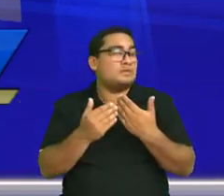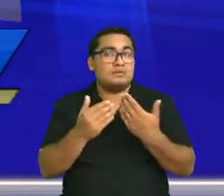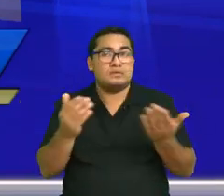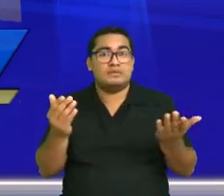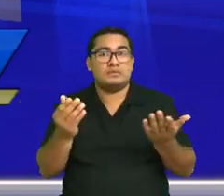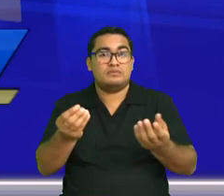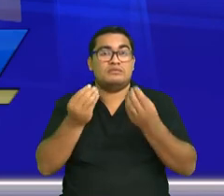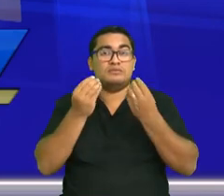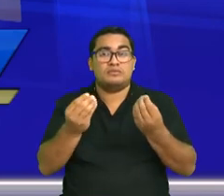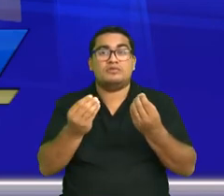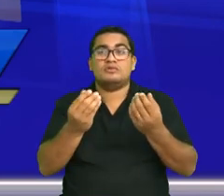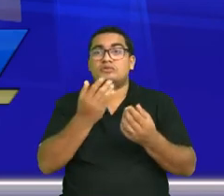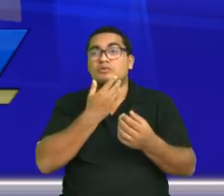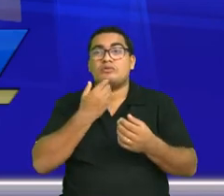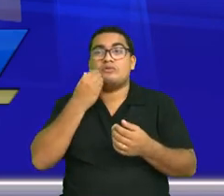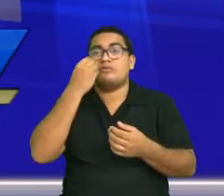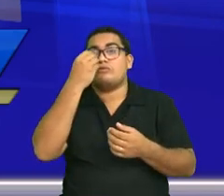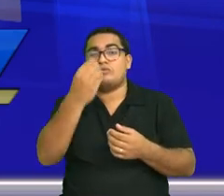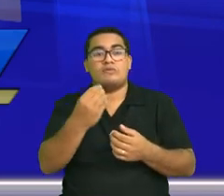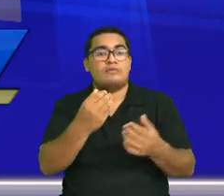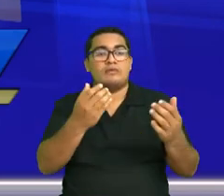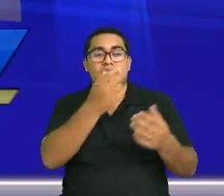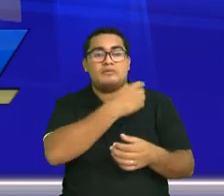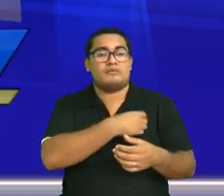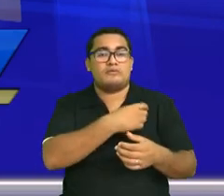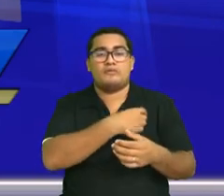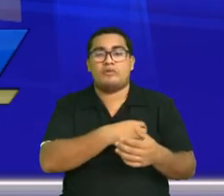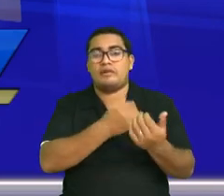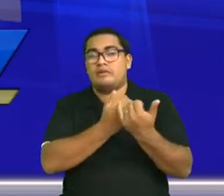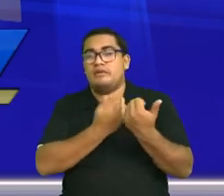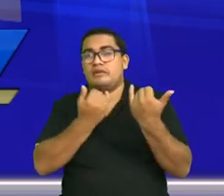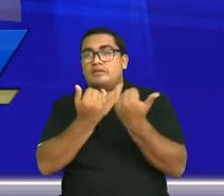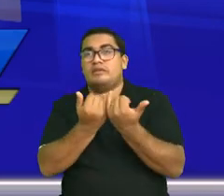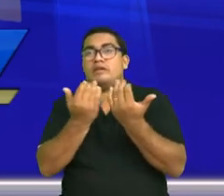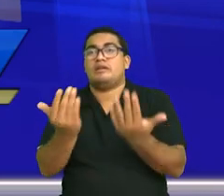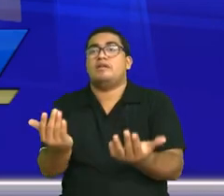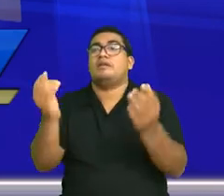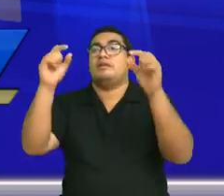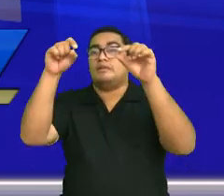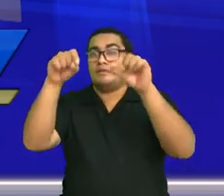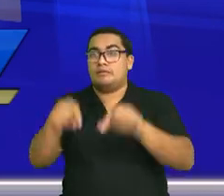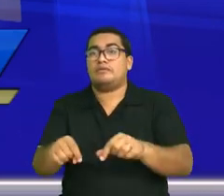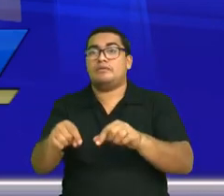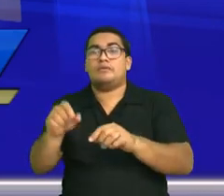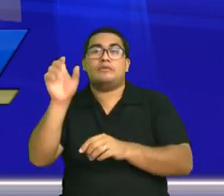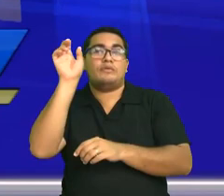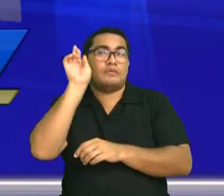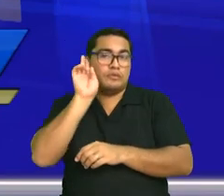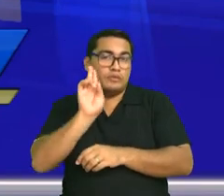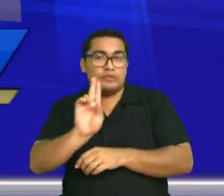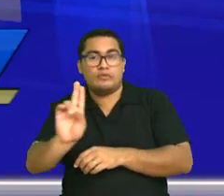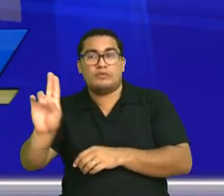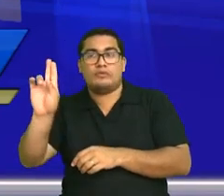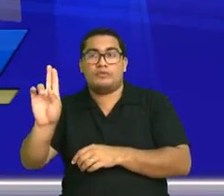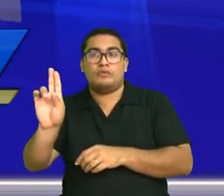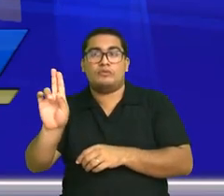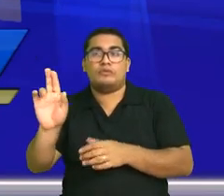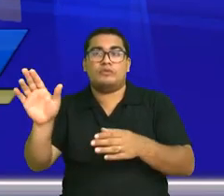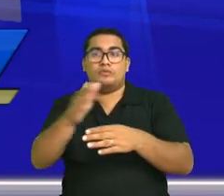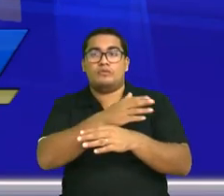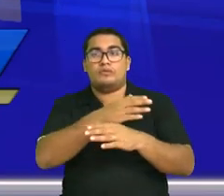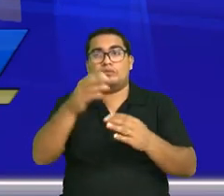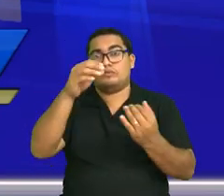jóvenes que ya han cursado desde la primaria, la secundaria, y ahora están estudiando carreras técnicas,